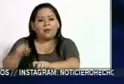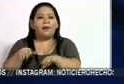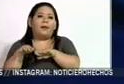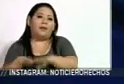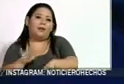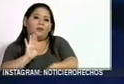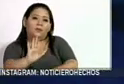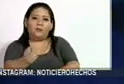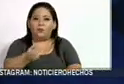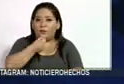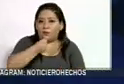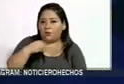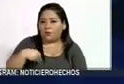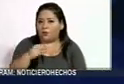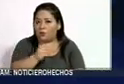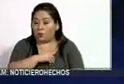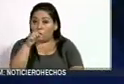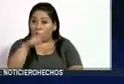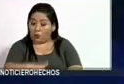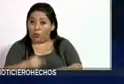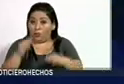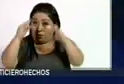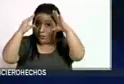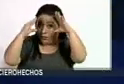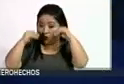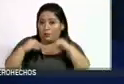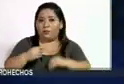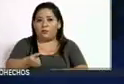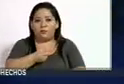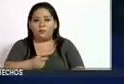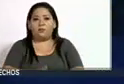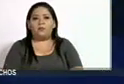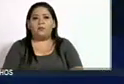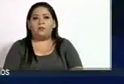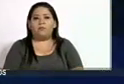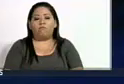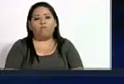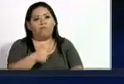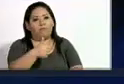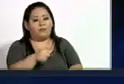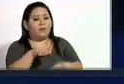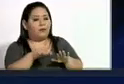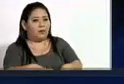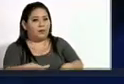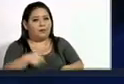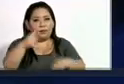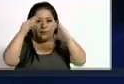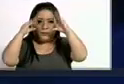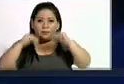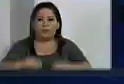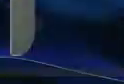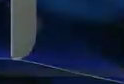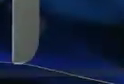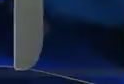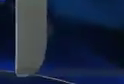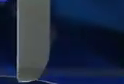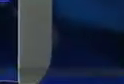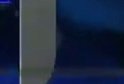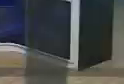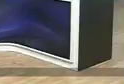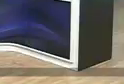doctor, por darnos sus conocimientos esta noche aquí a través de esta emisión de Noticias. Gracias por el espacio. Muchas gracias. Gracias.